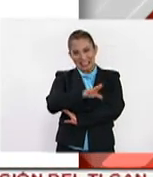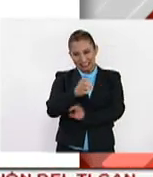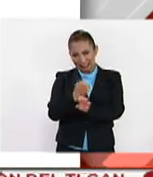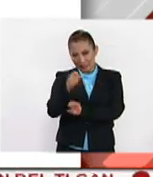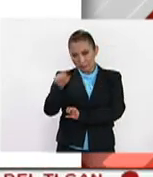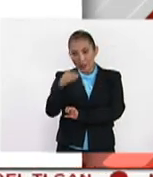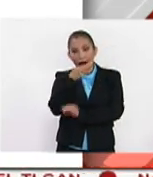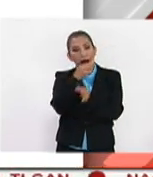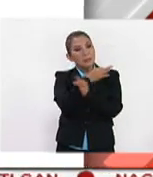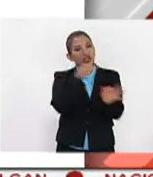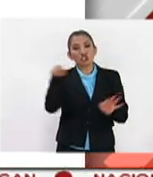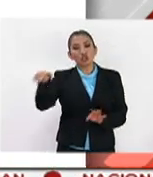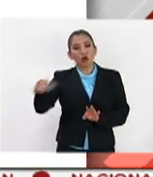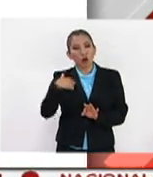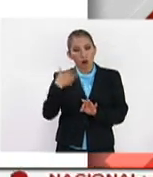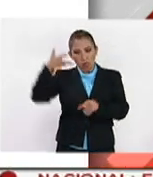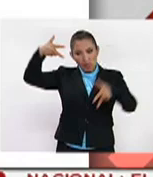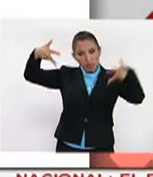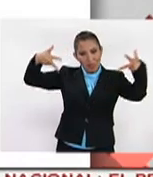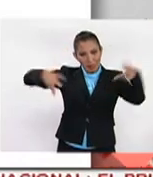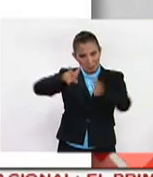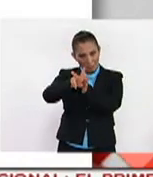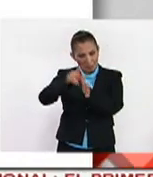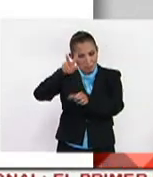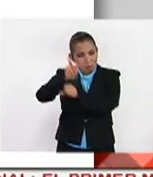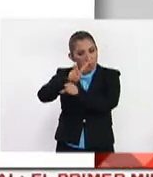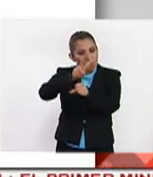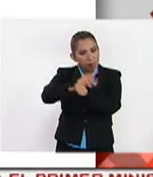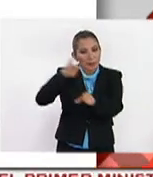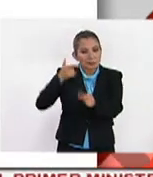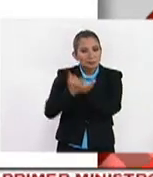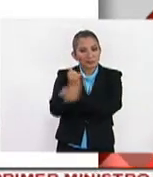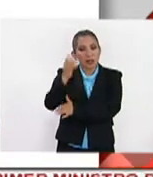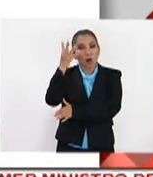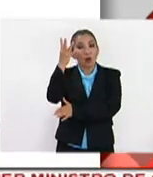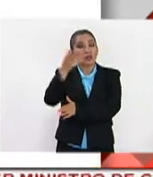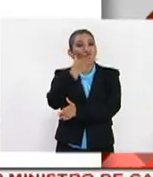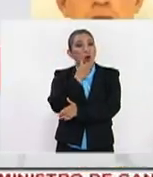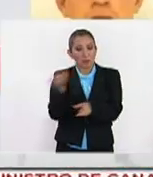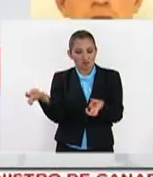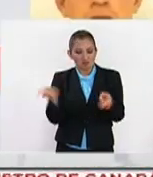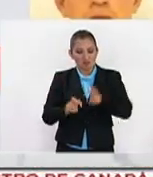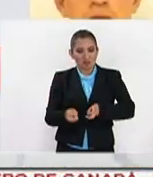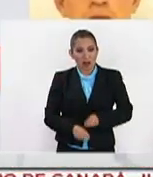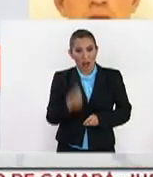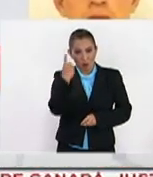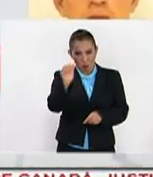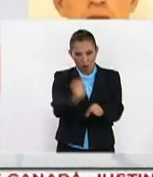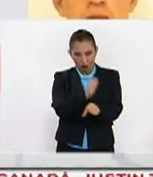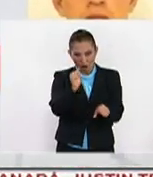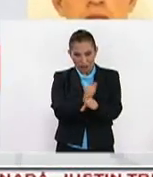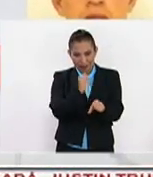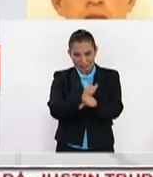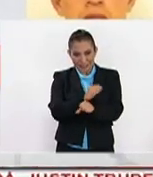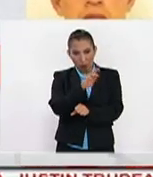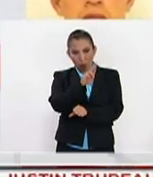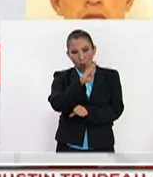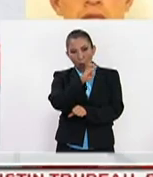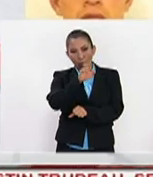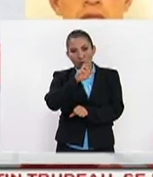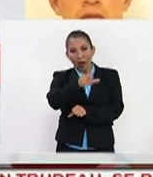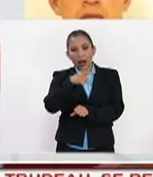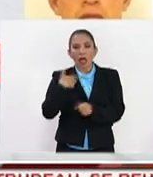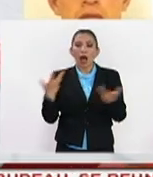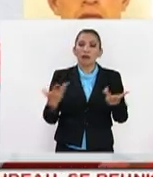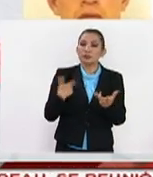Estado informó que mediante las cámaras de vigilancia se determinó que 4 sujetos a bordo de una unidad registrada en Uber